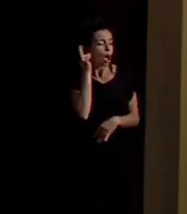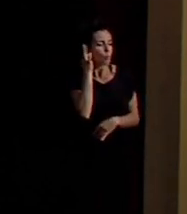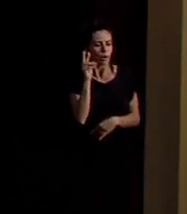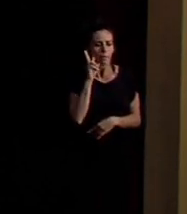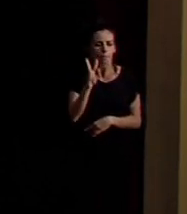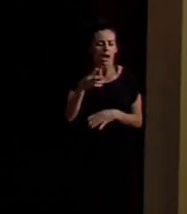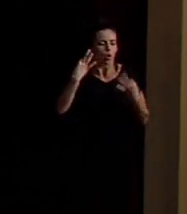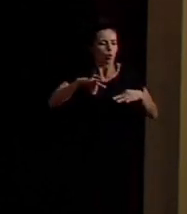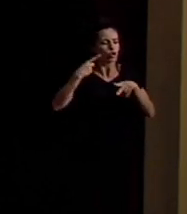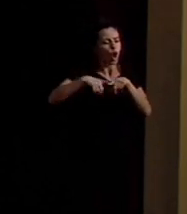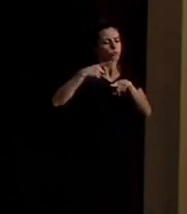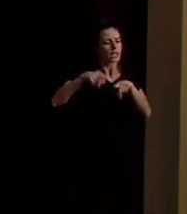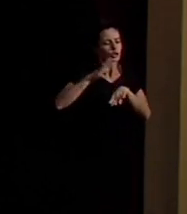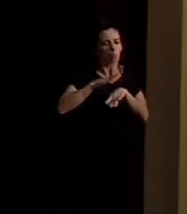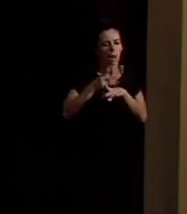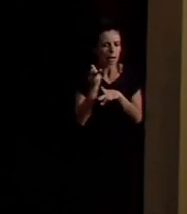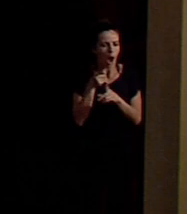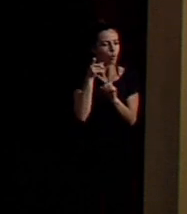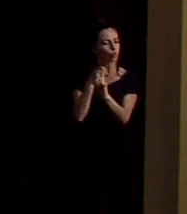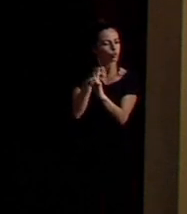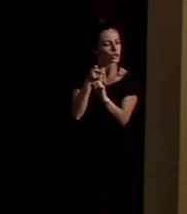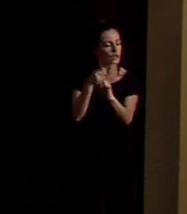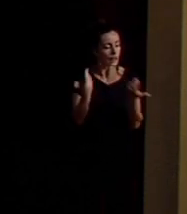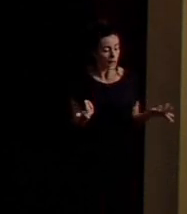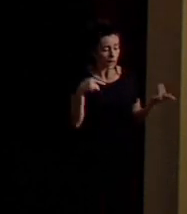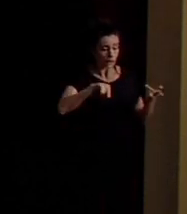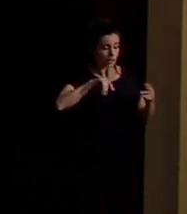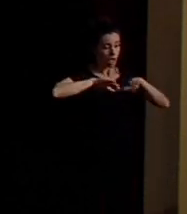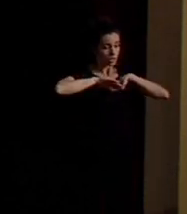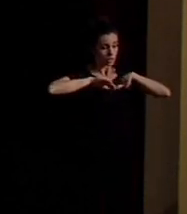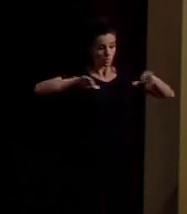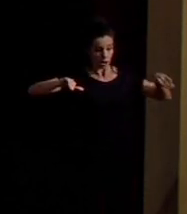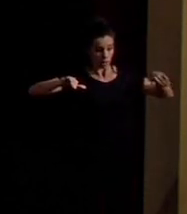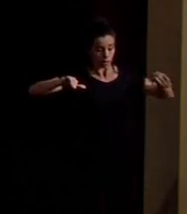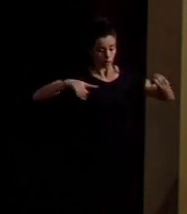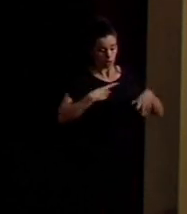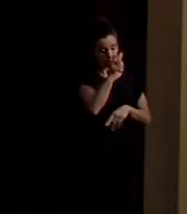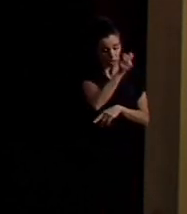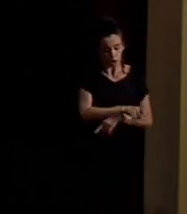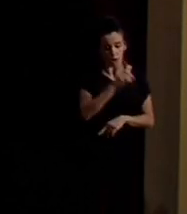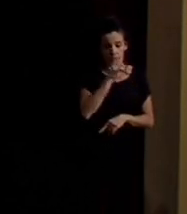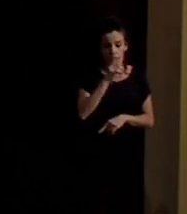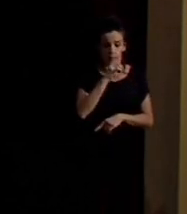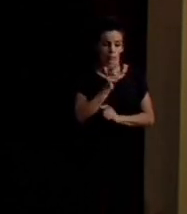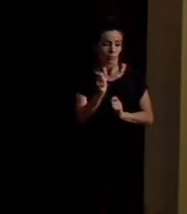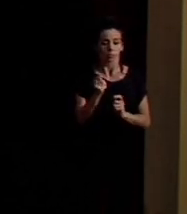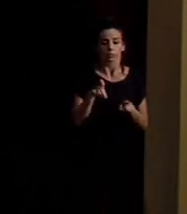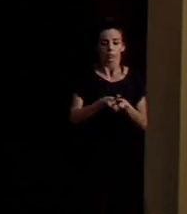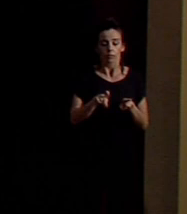de consumo y, por lo tanto, ese distanciamiento supone, por parte del sujeto prostituyente, una ilusión